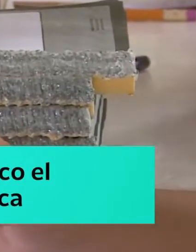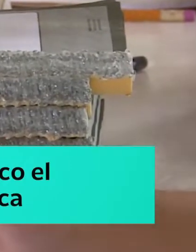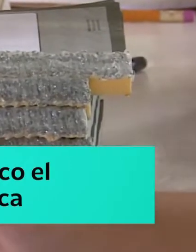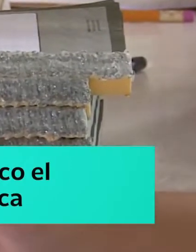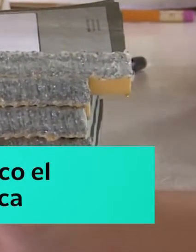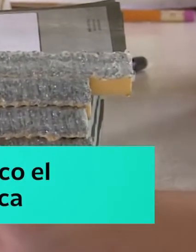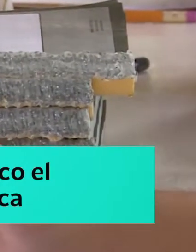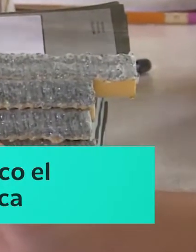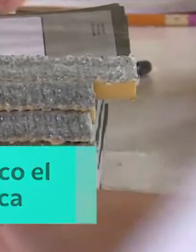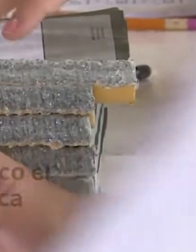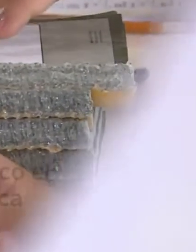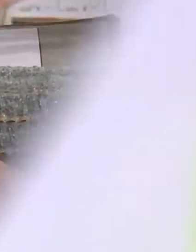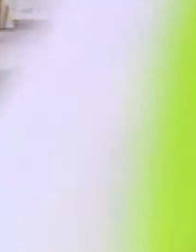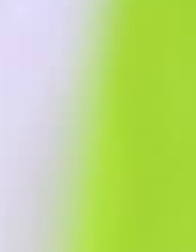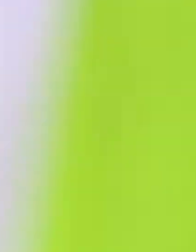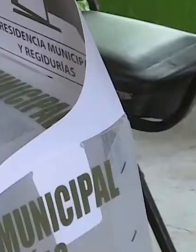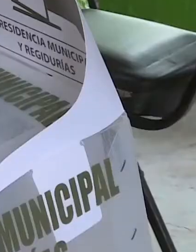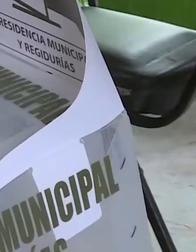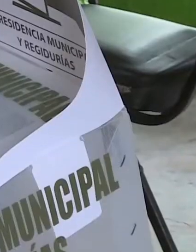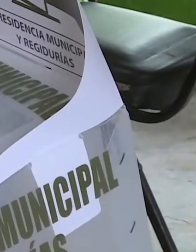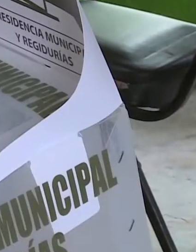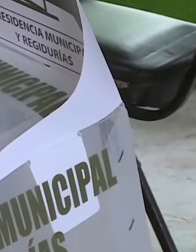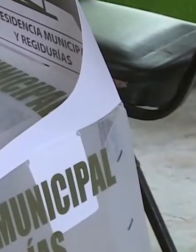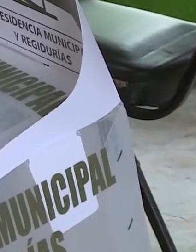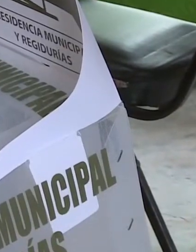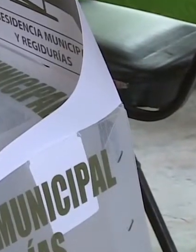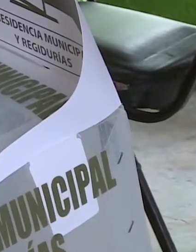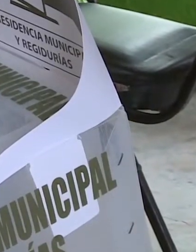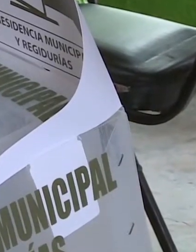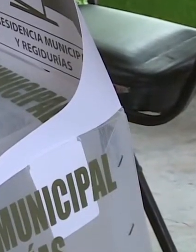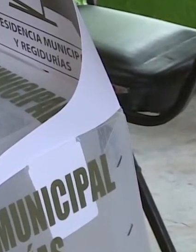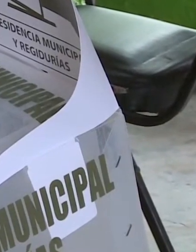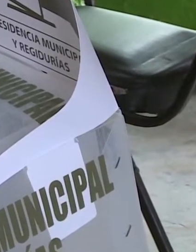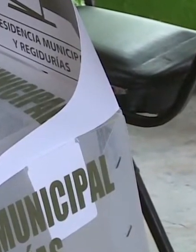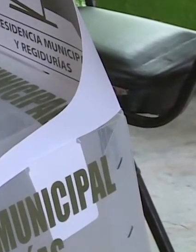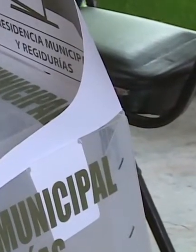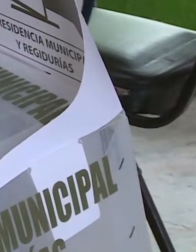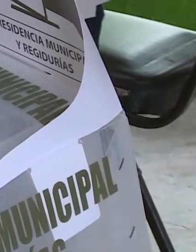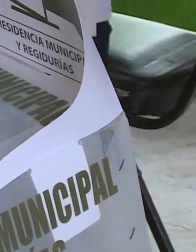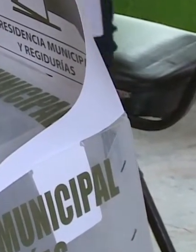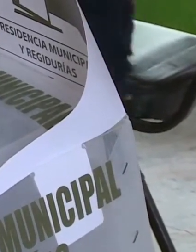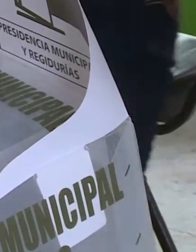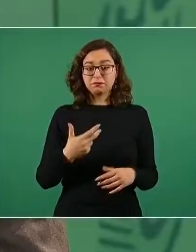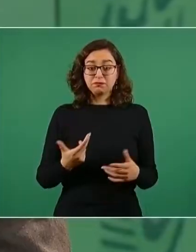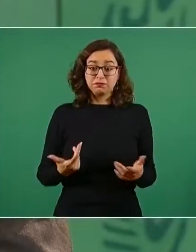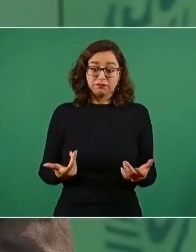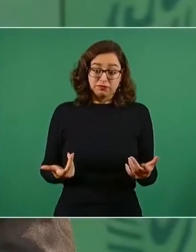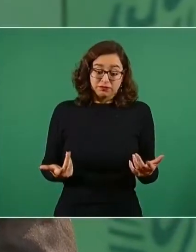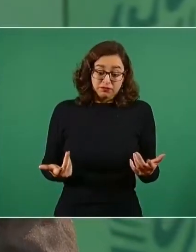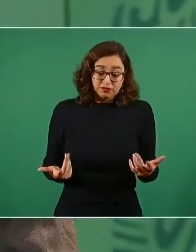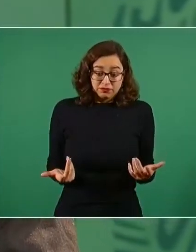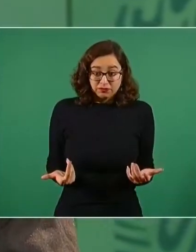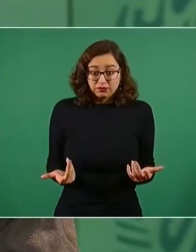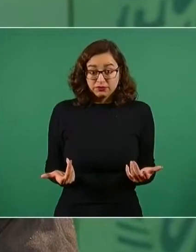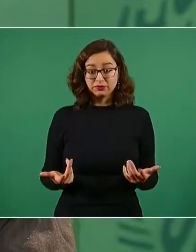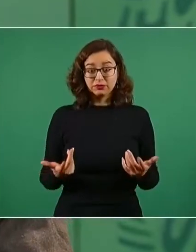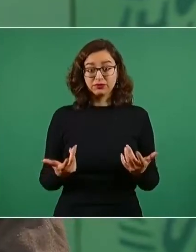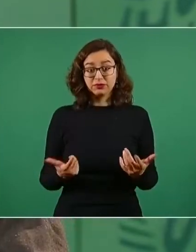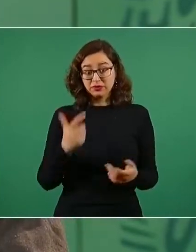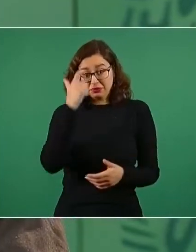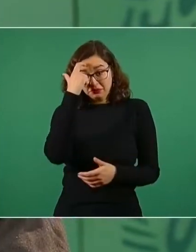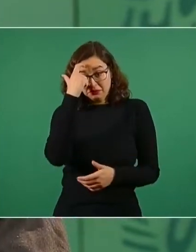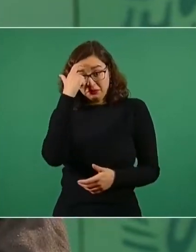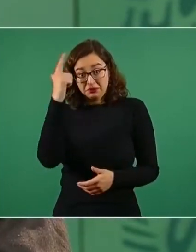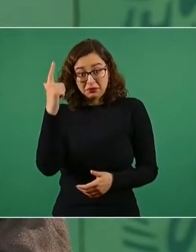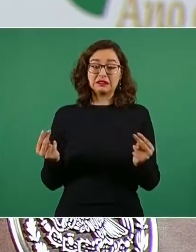política y prueba de ello son los resultados de las pasadas elecciones, por lo que en su rueda de prensa nacional dijo que